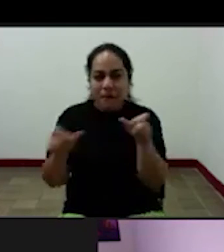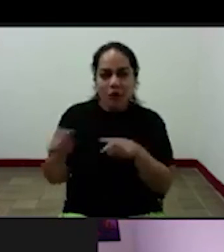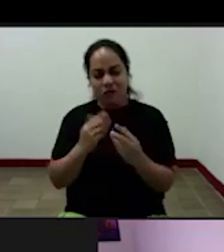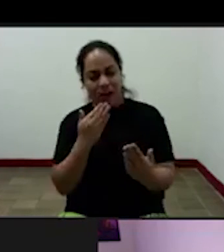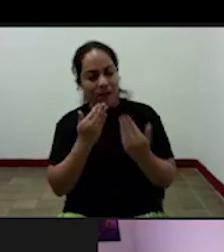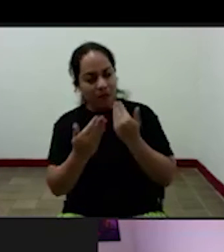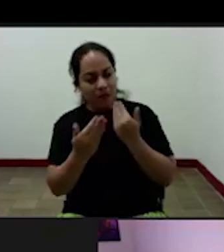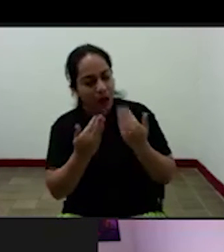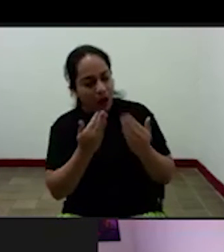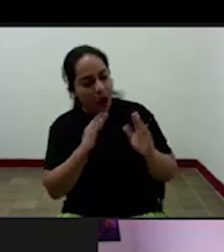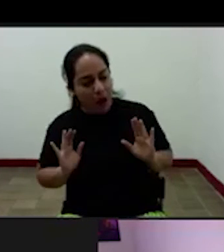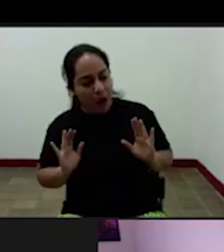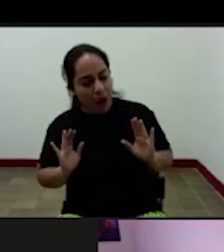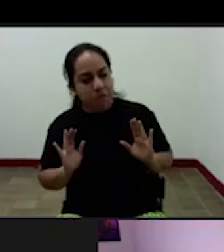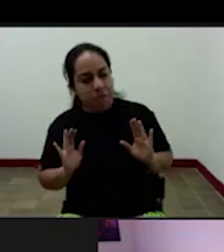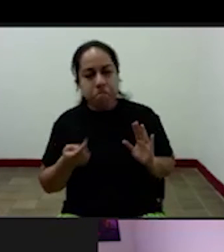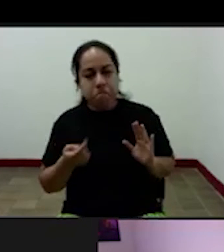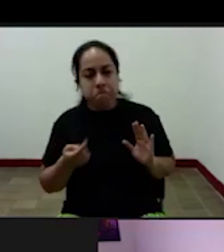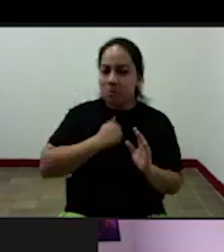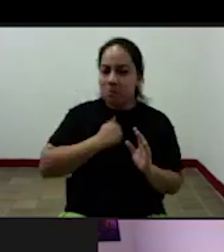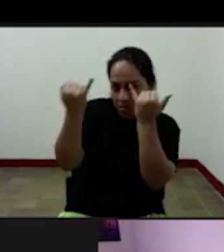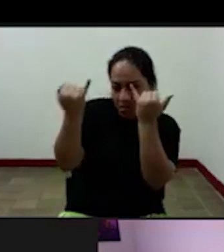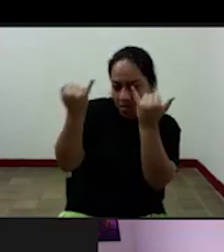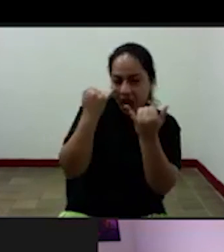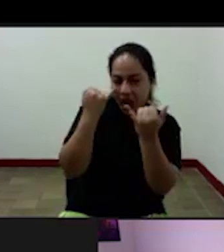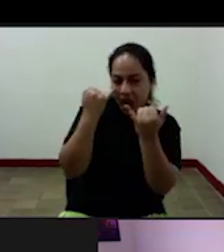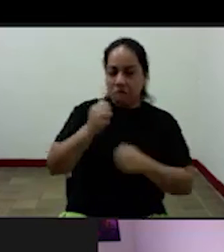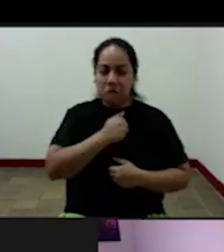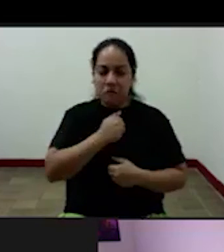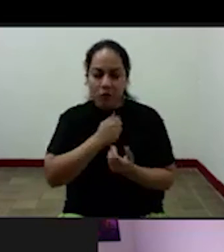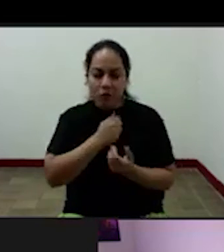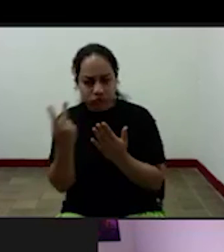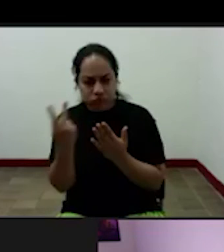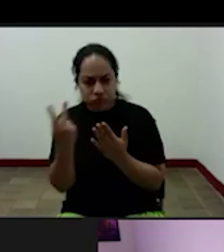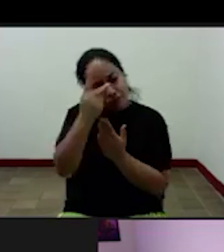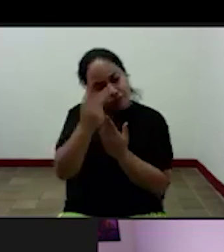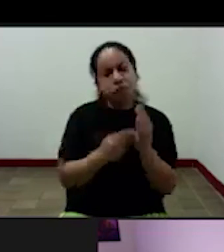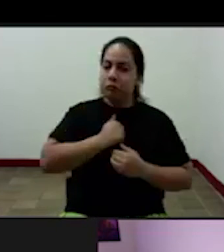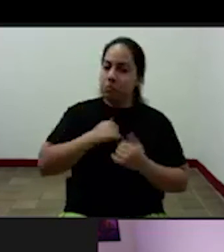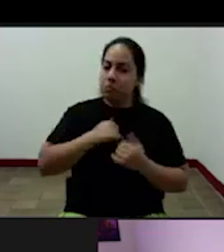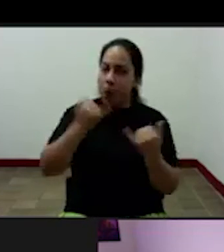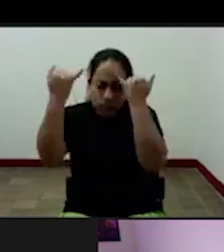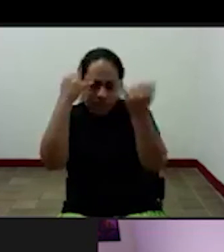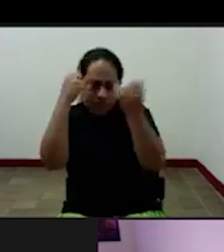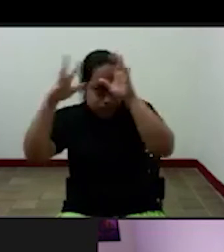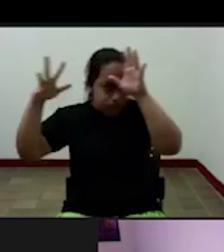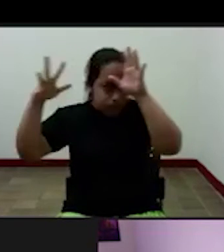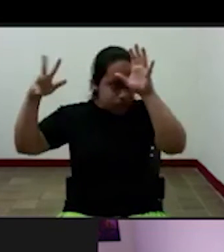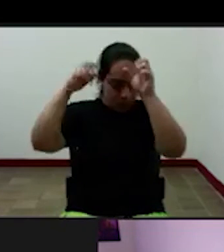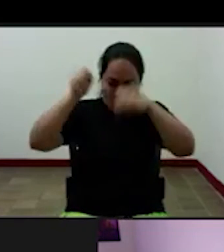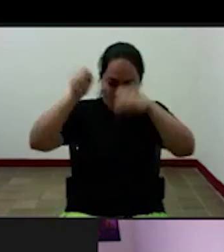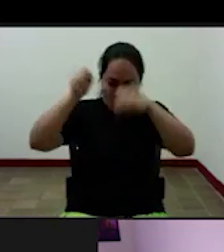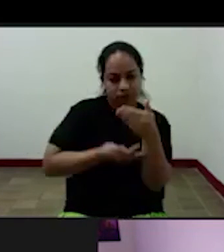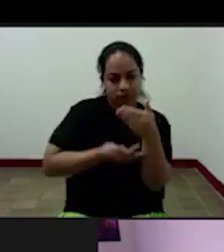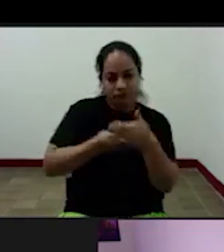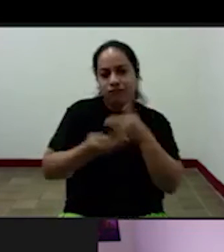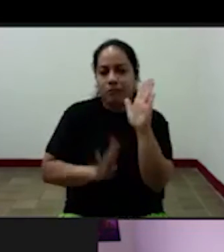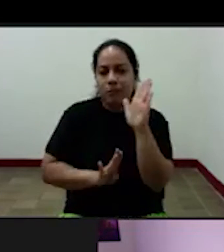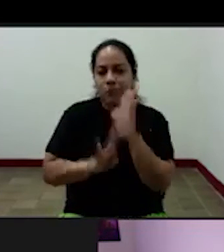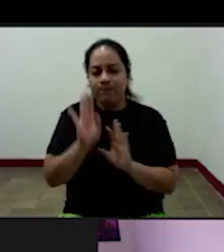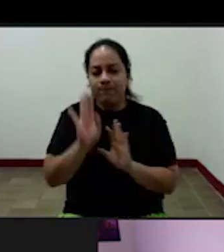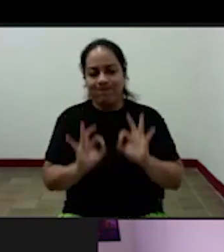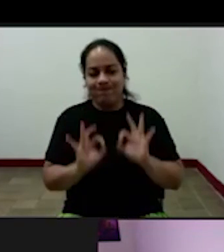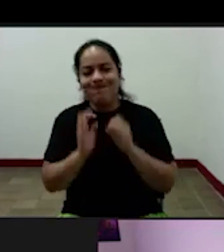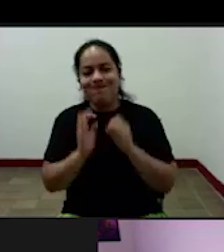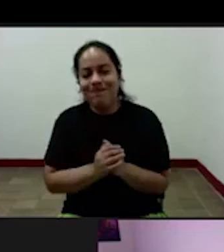en sus propias ideas, en sus propios ideales y los desarrolle y los potencie al máximo, ¿no? Me